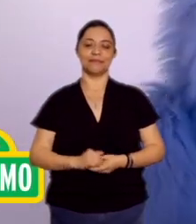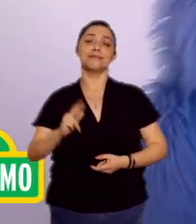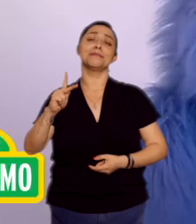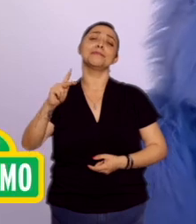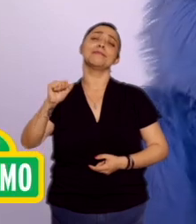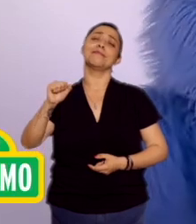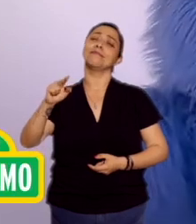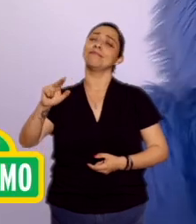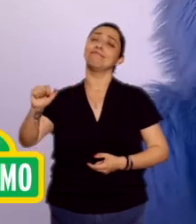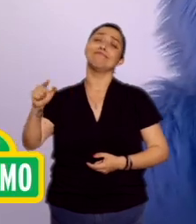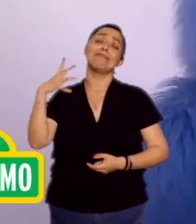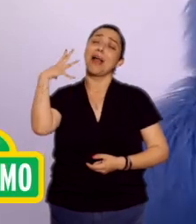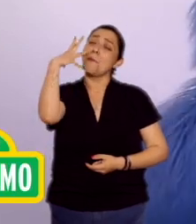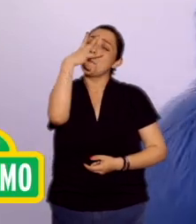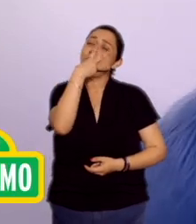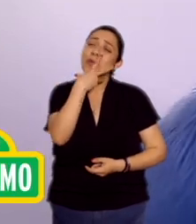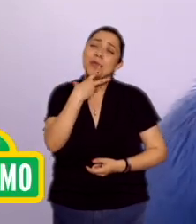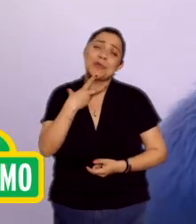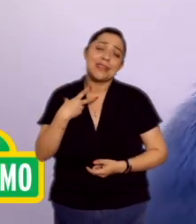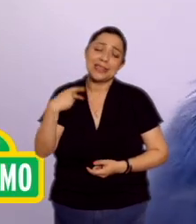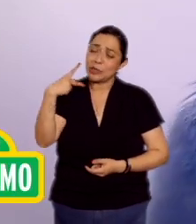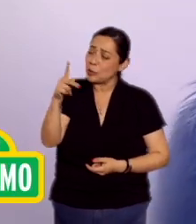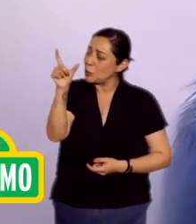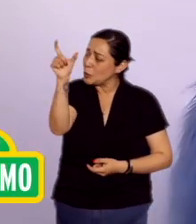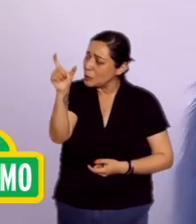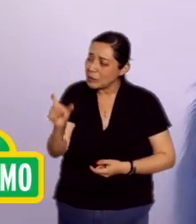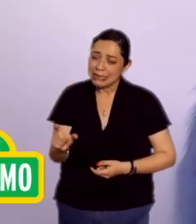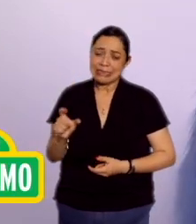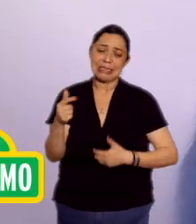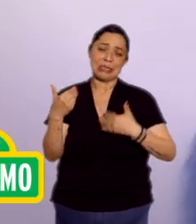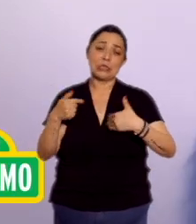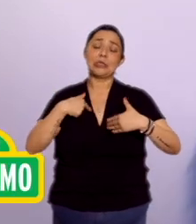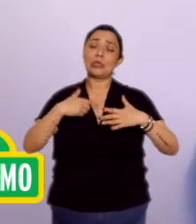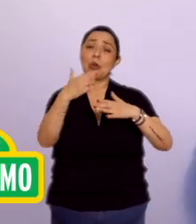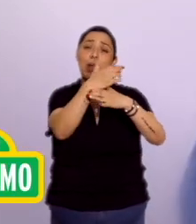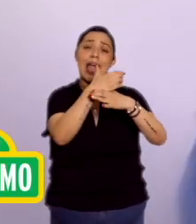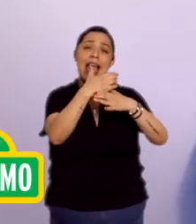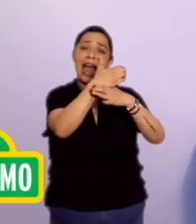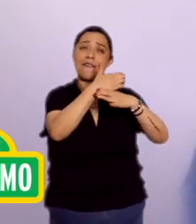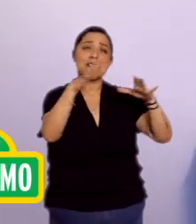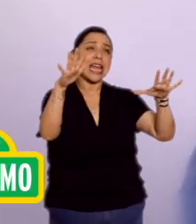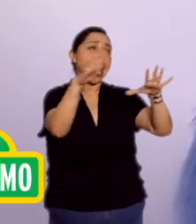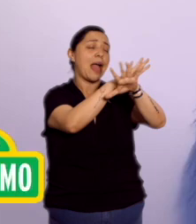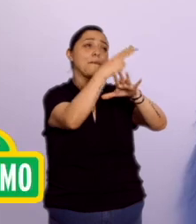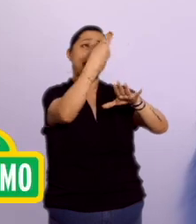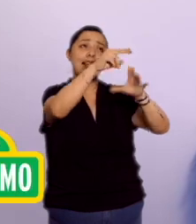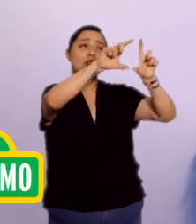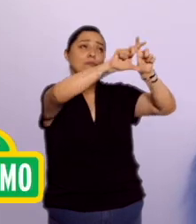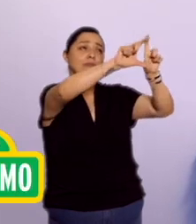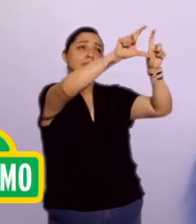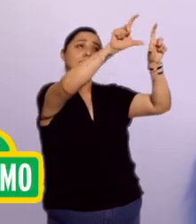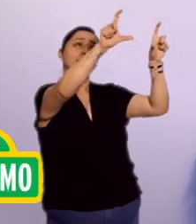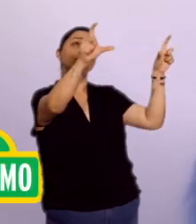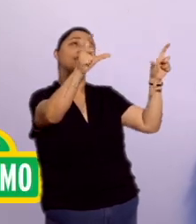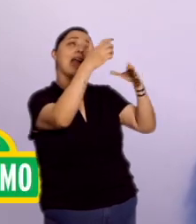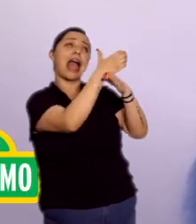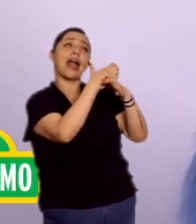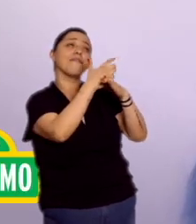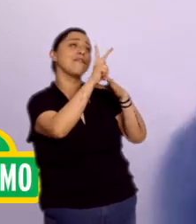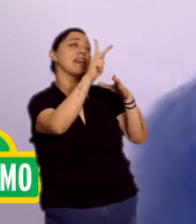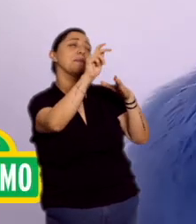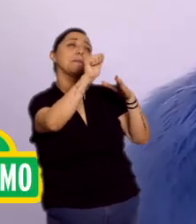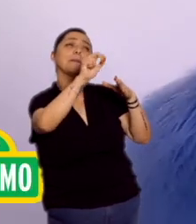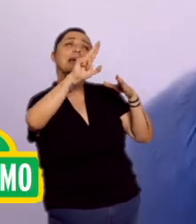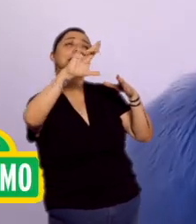Pancho, está tan bonito tu dibujo que le voy a cambiar el nombre al café. De ahora en adelante se llamará Café